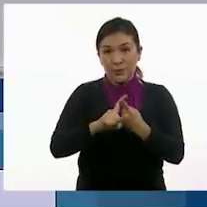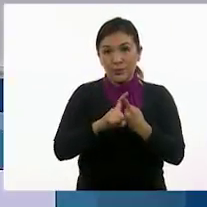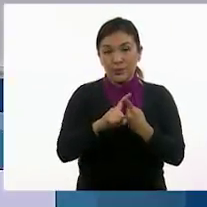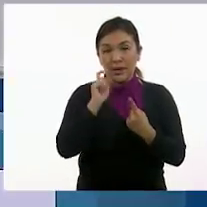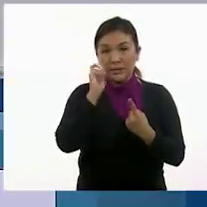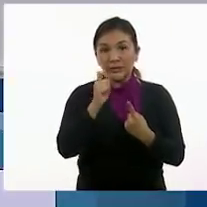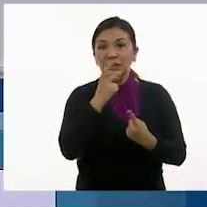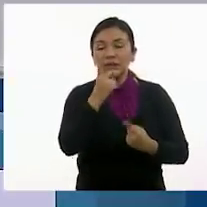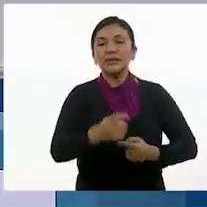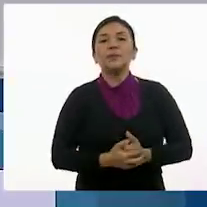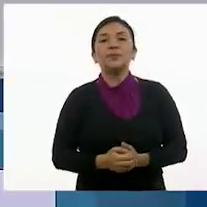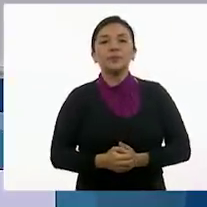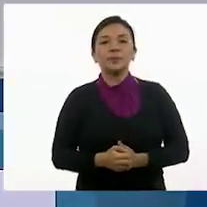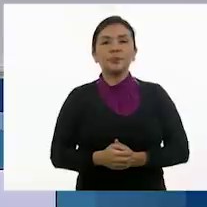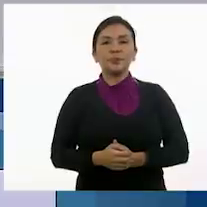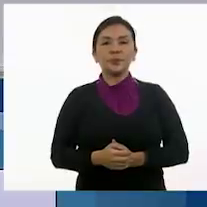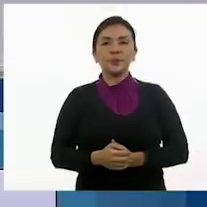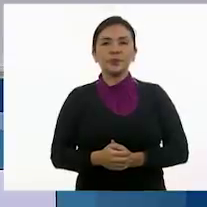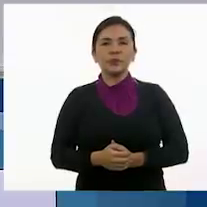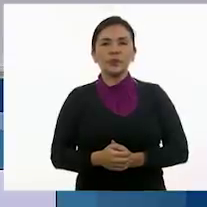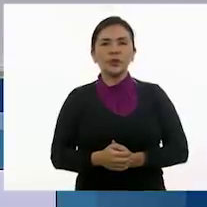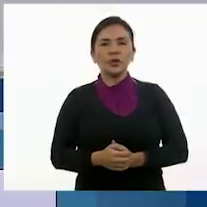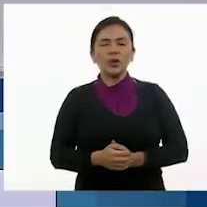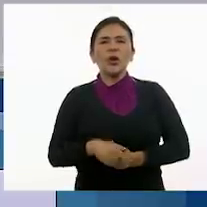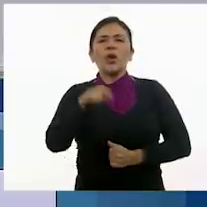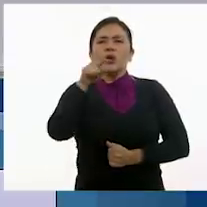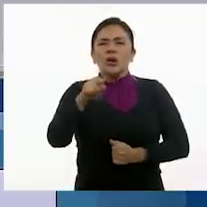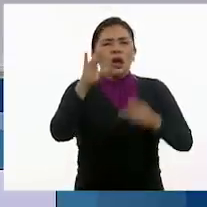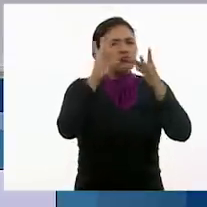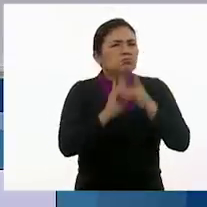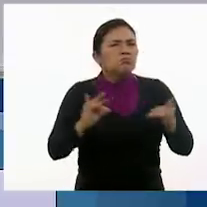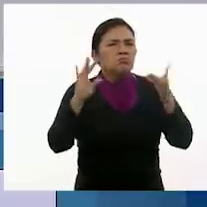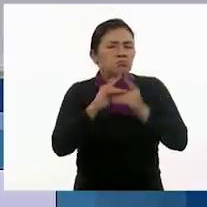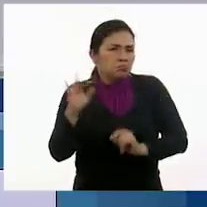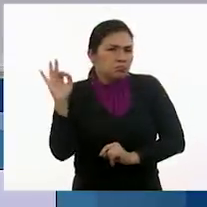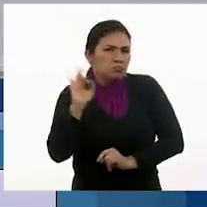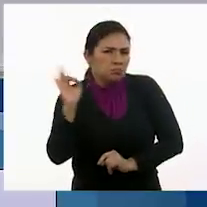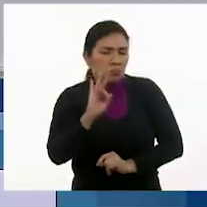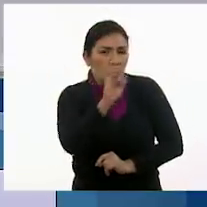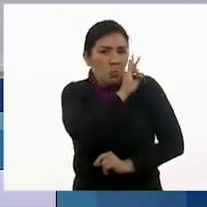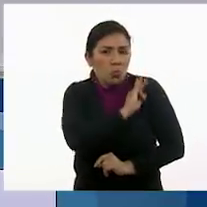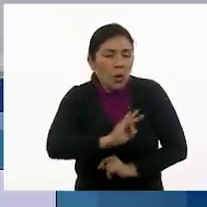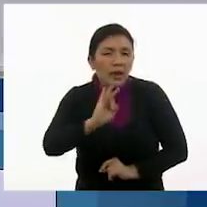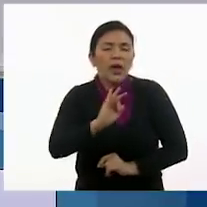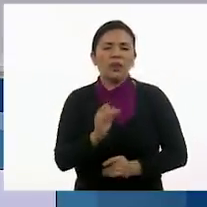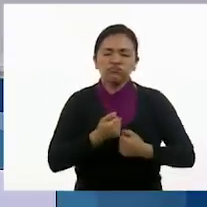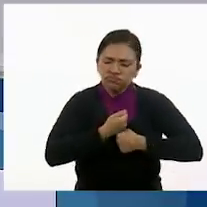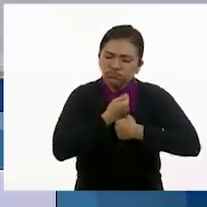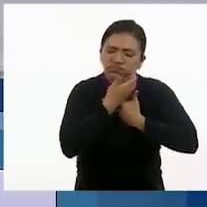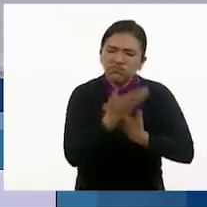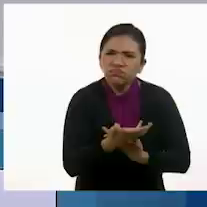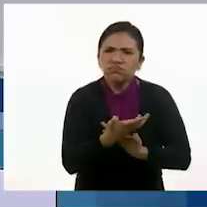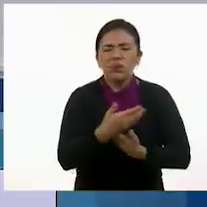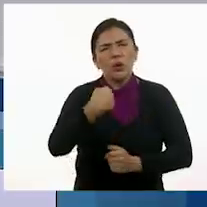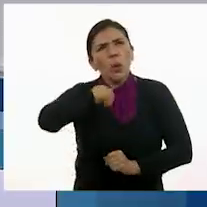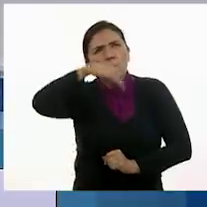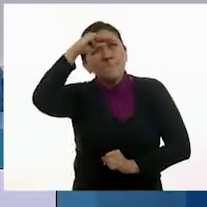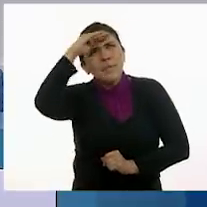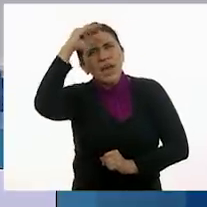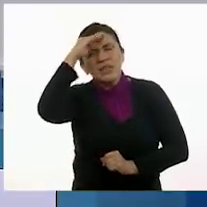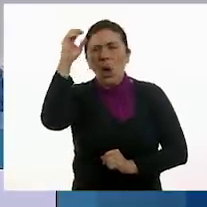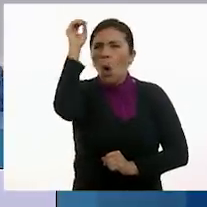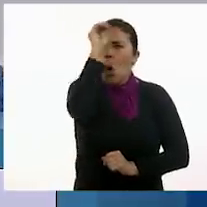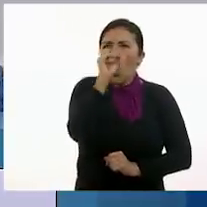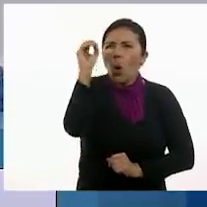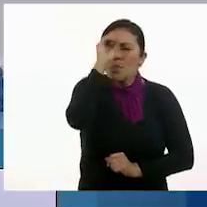uno, es cuando hablamos de la posibilidad que tenemos para decir lo que pensamos, opinar